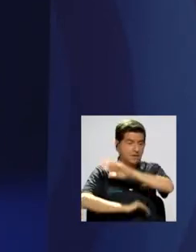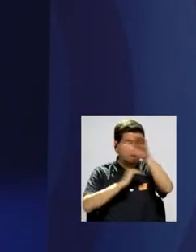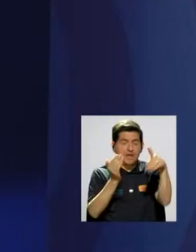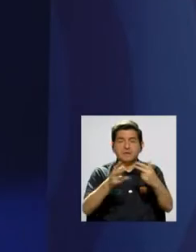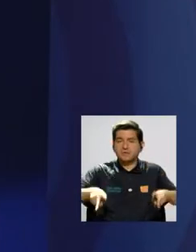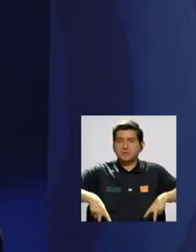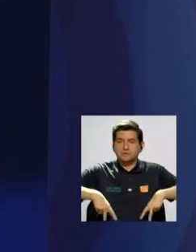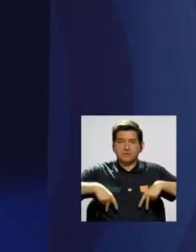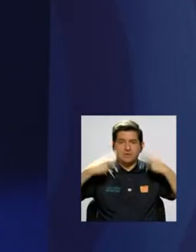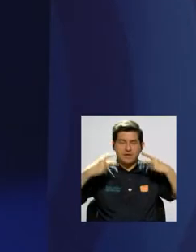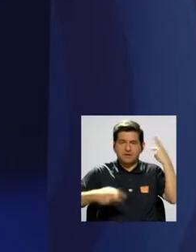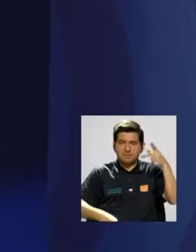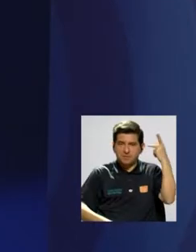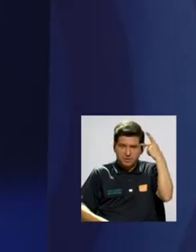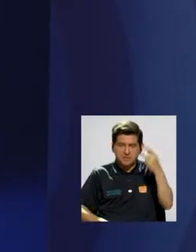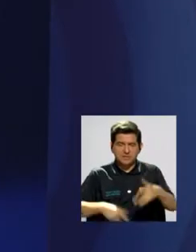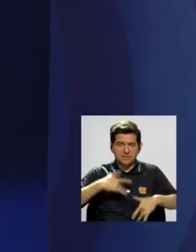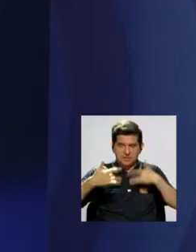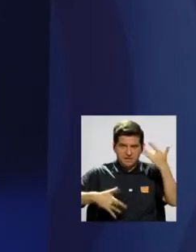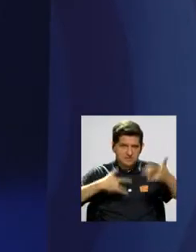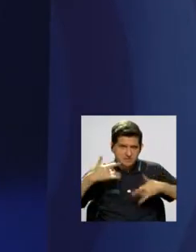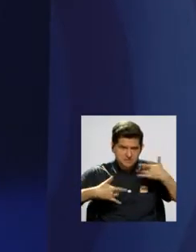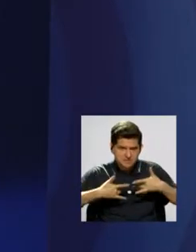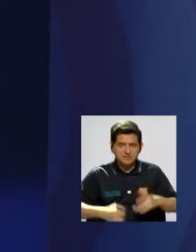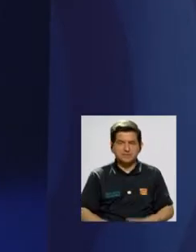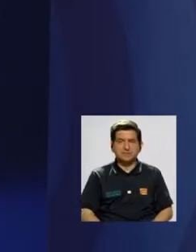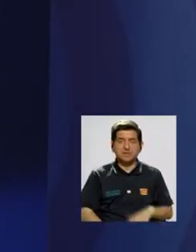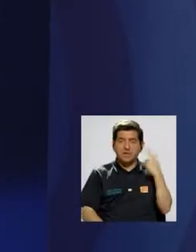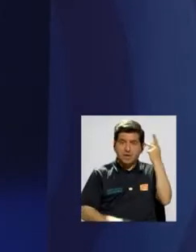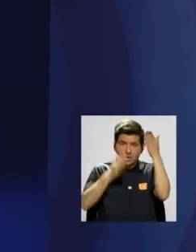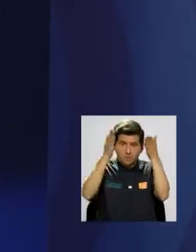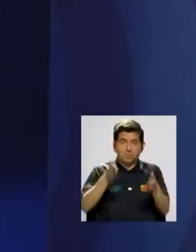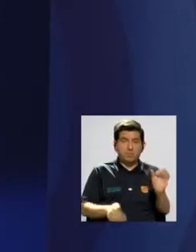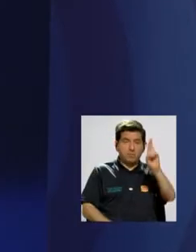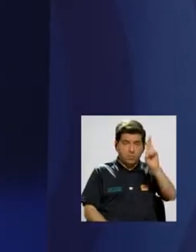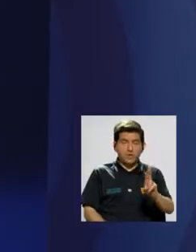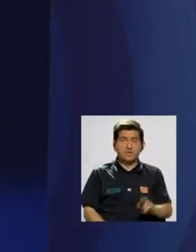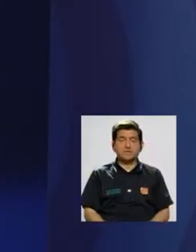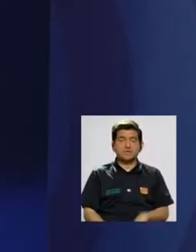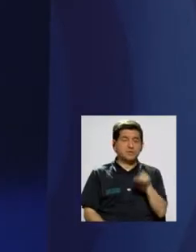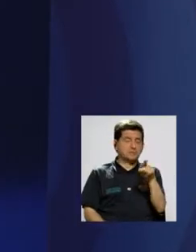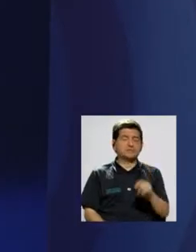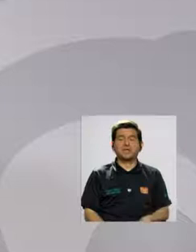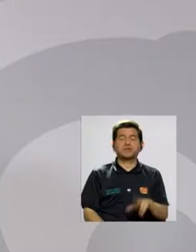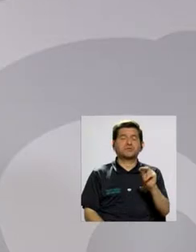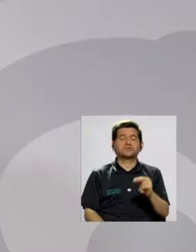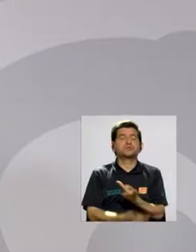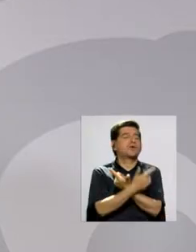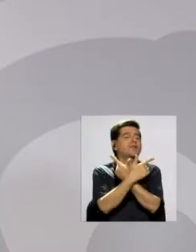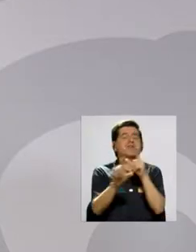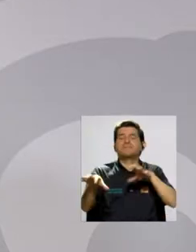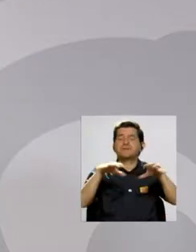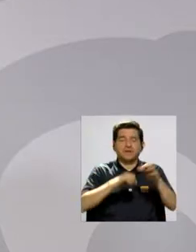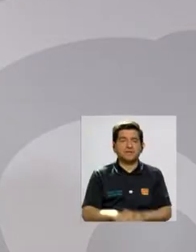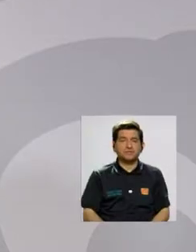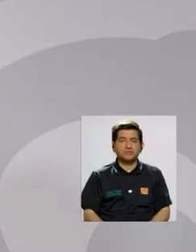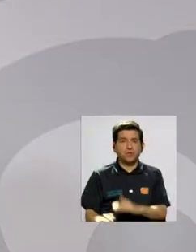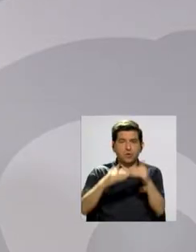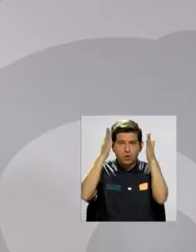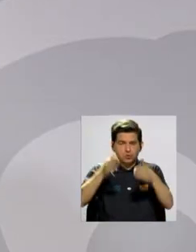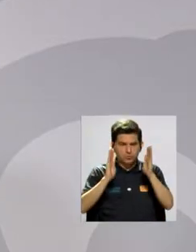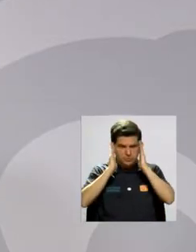de la vida política que hagan sentir efectivamente que los políticos en Costa Rica no tienen un cheque en blanco y que los ciudadanos y ciudadanas tienen que estar